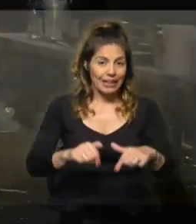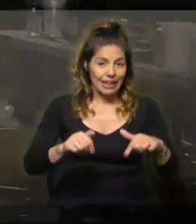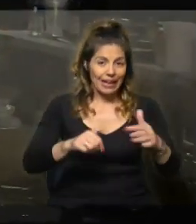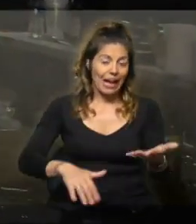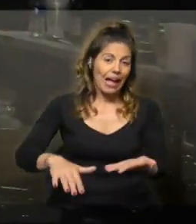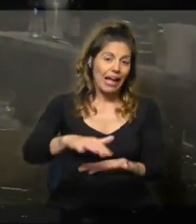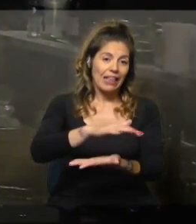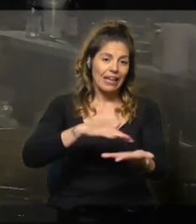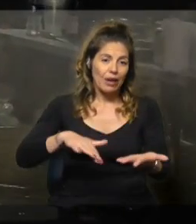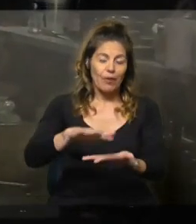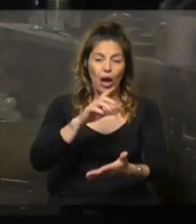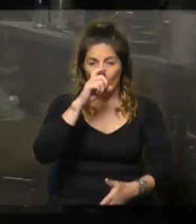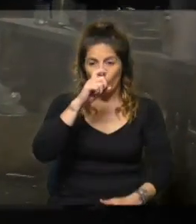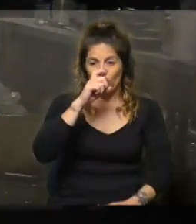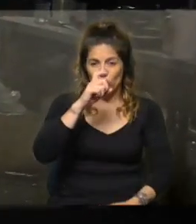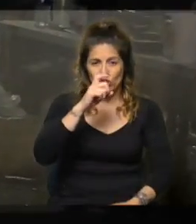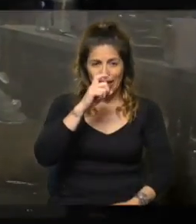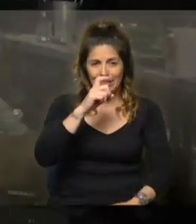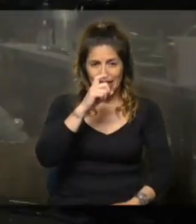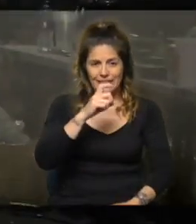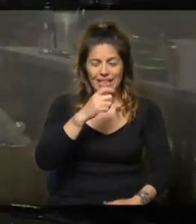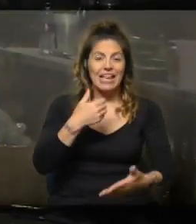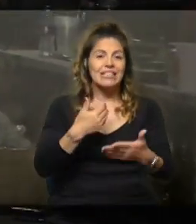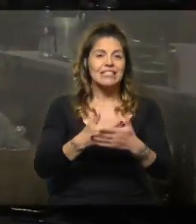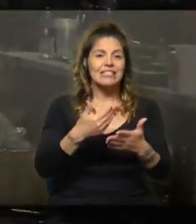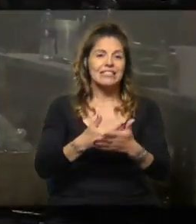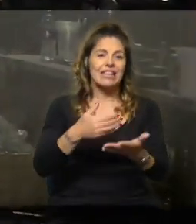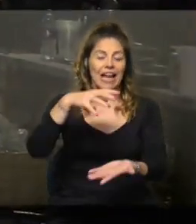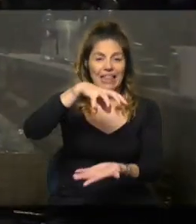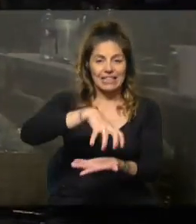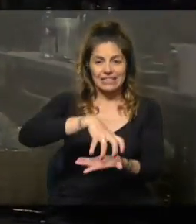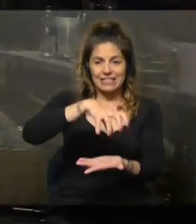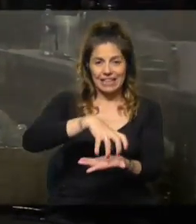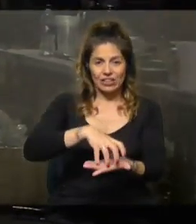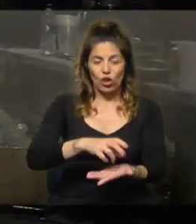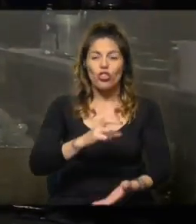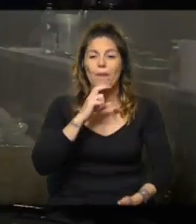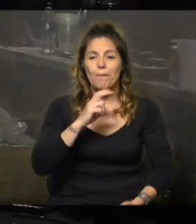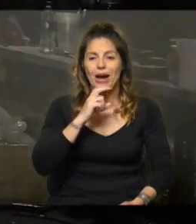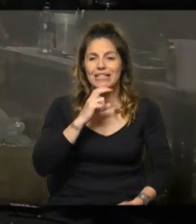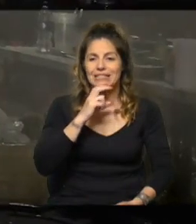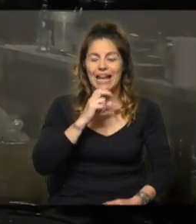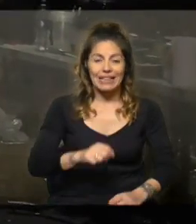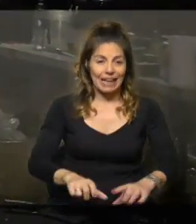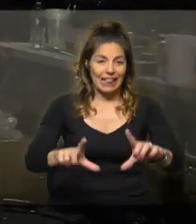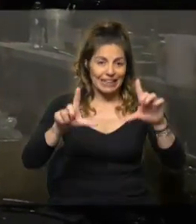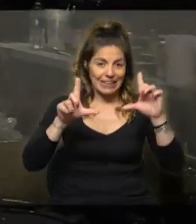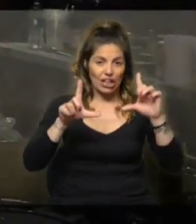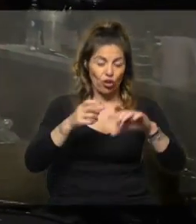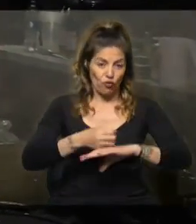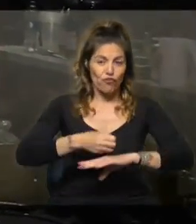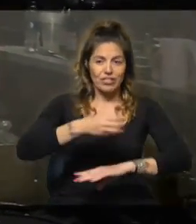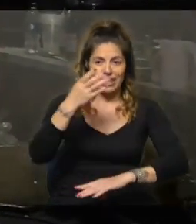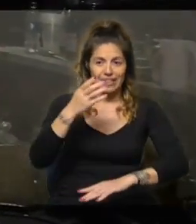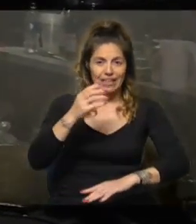villacrespo en Buenos Aires a metros del centro de comando de Sergio maa el candidato oficialista que hace minutos nada